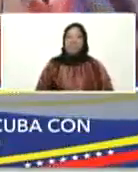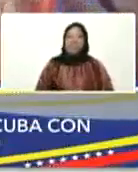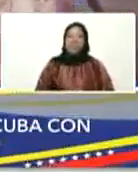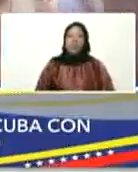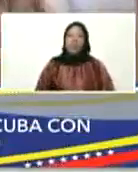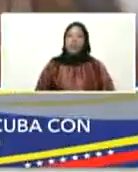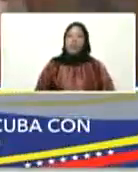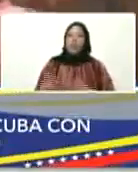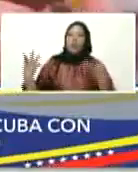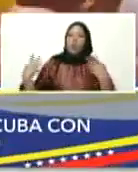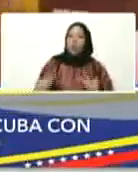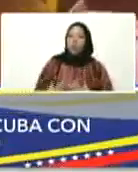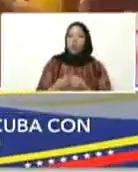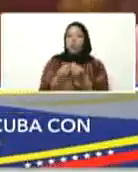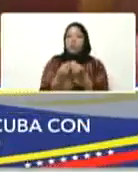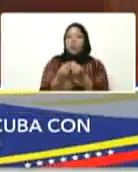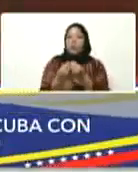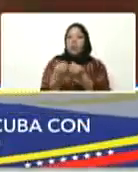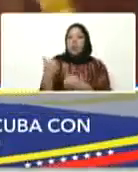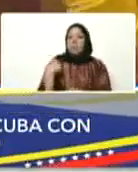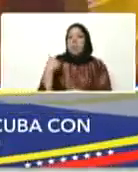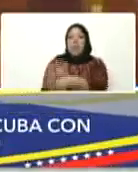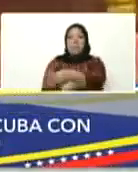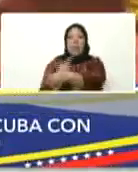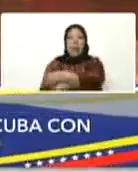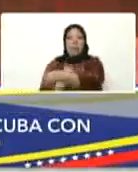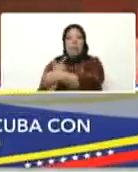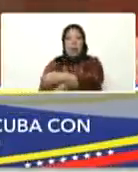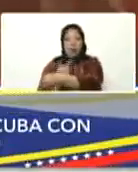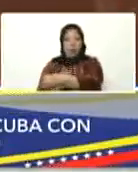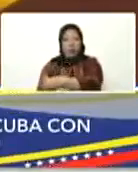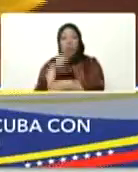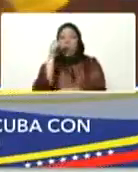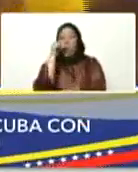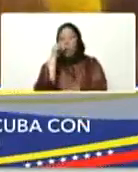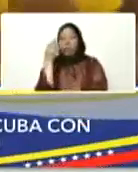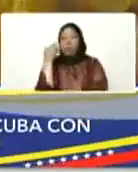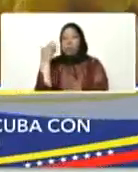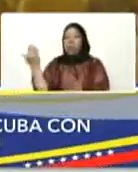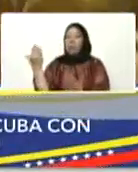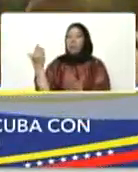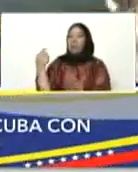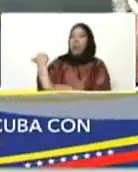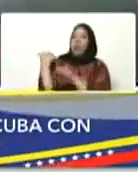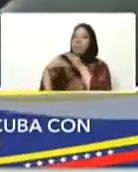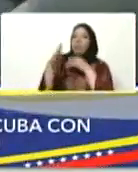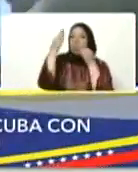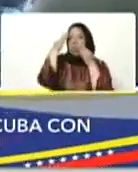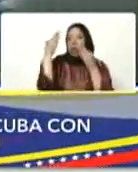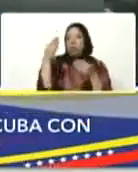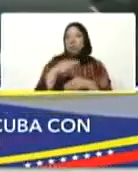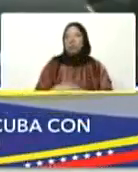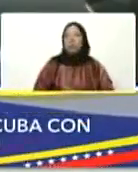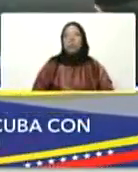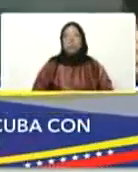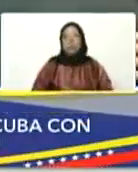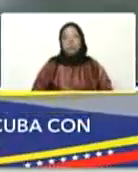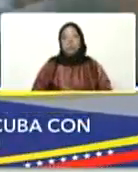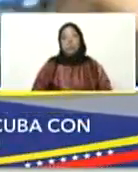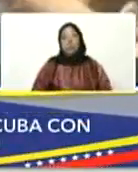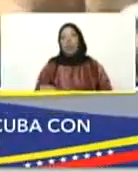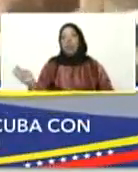en Cuba, mi hermano Miguel Mario Díaz Canel, a quien le envío un saludo. Y